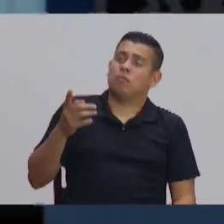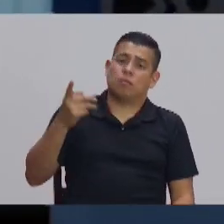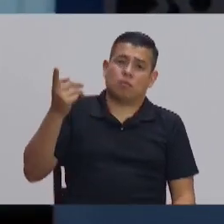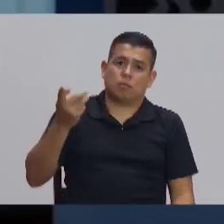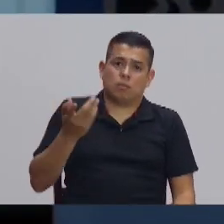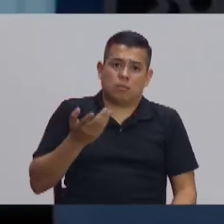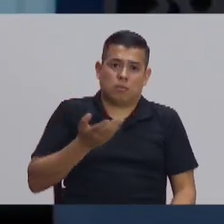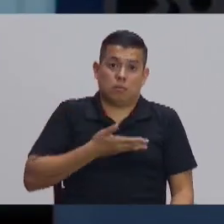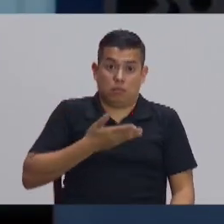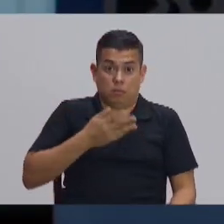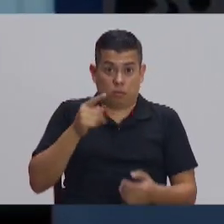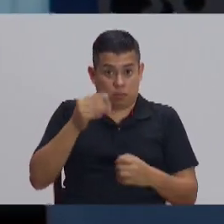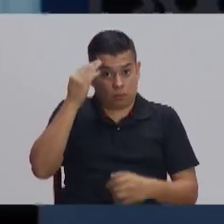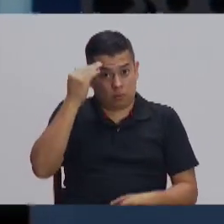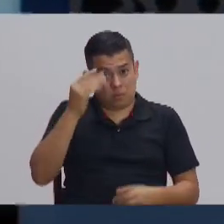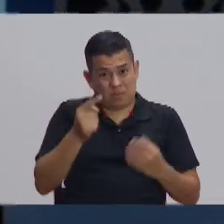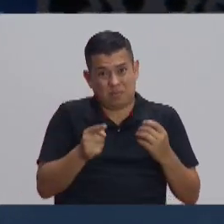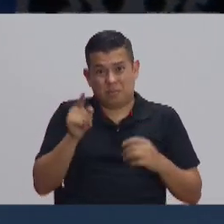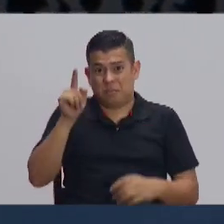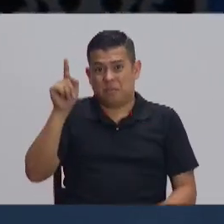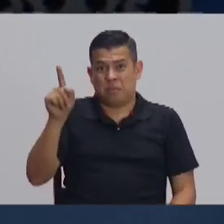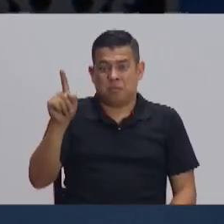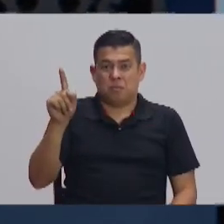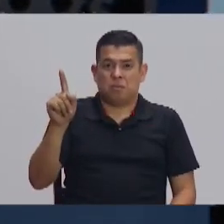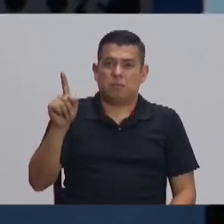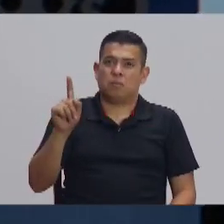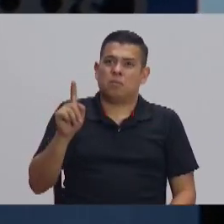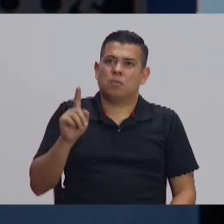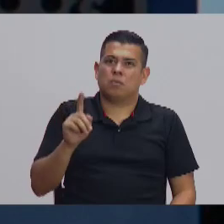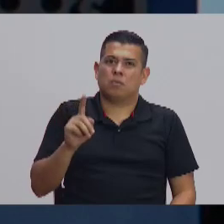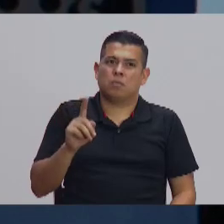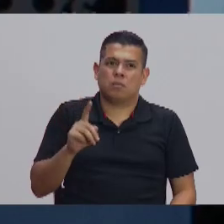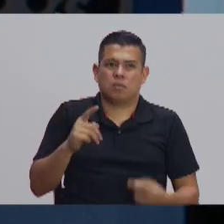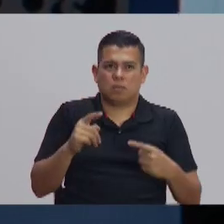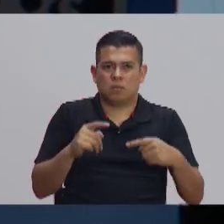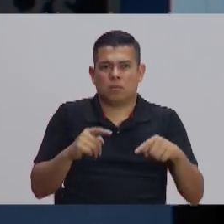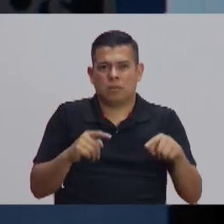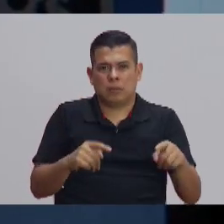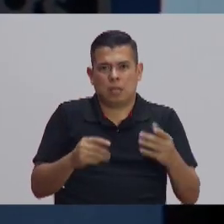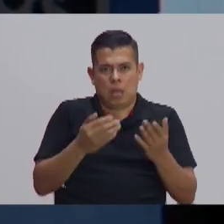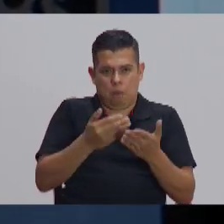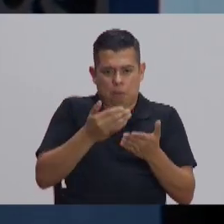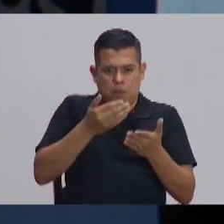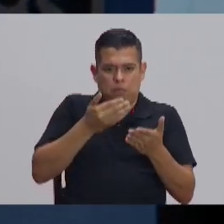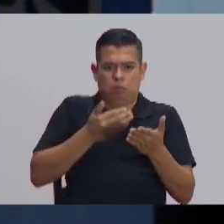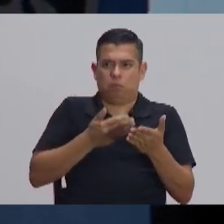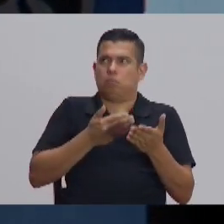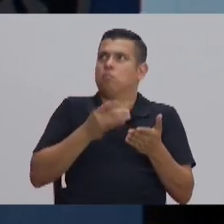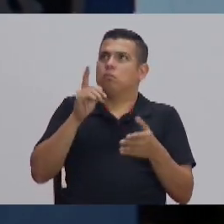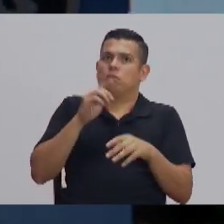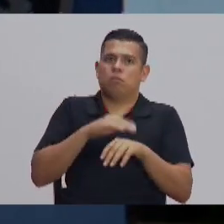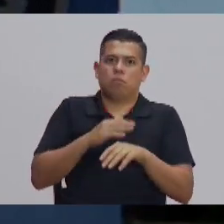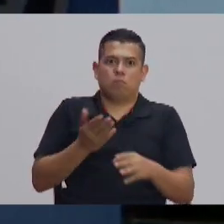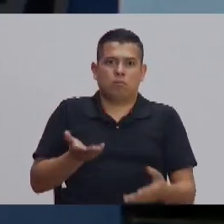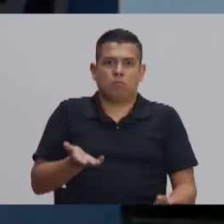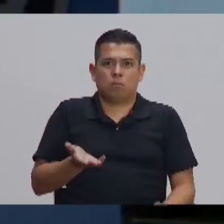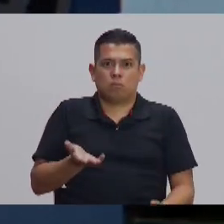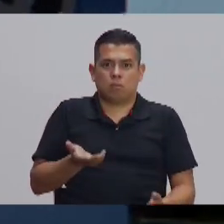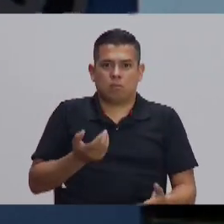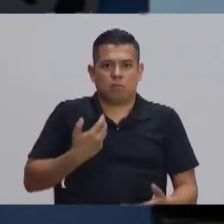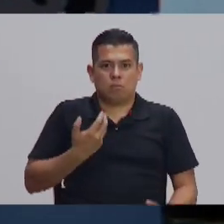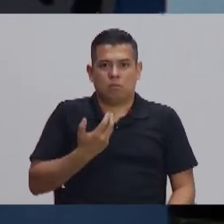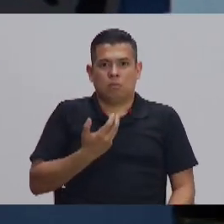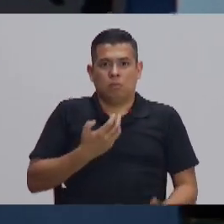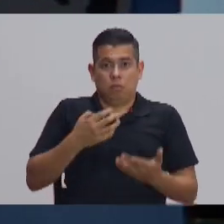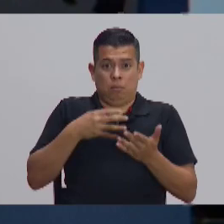si yo hubiera sabido que tú no iba a ir pero se hace un capítulo atrás estaban muy